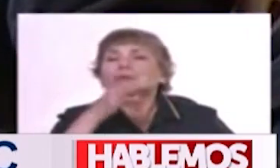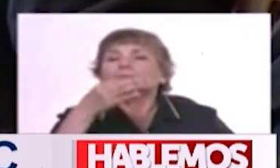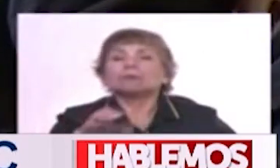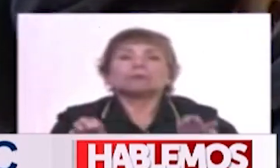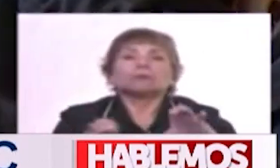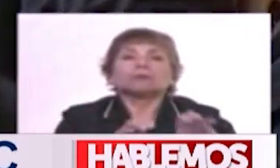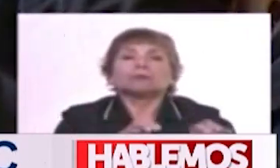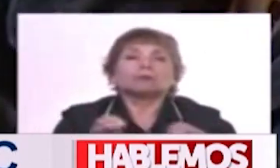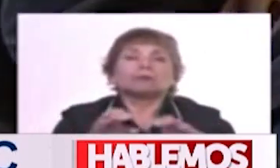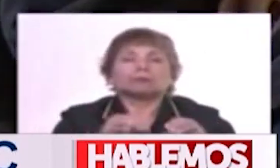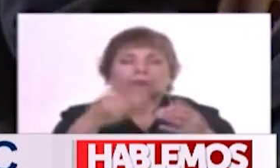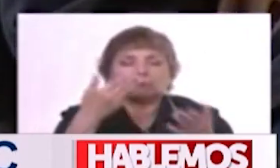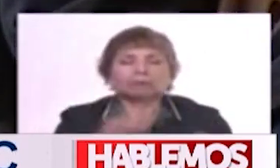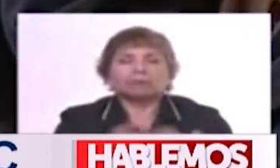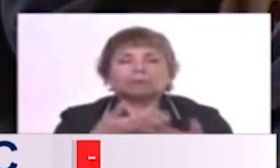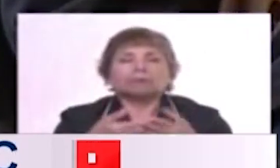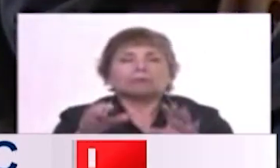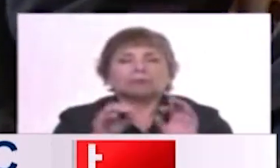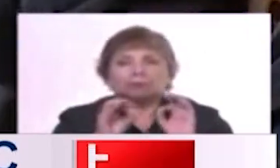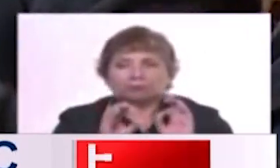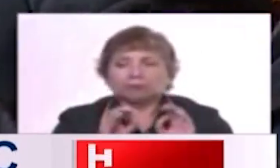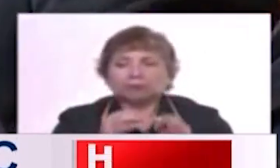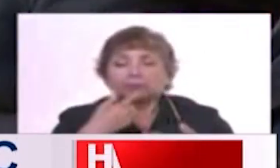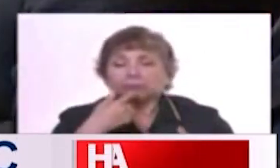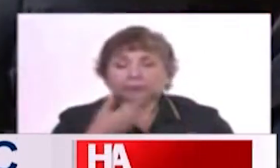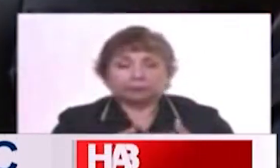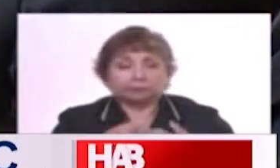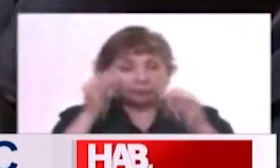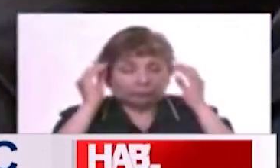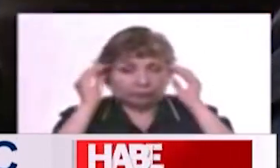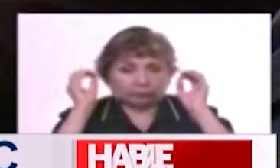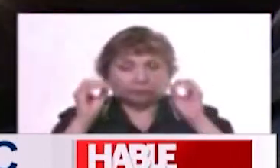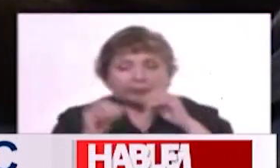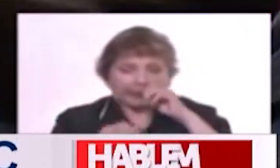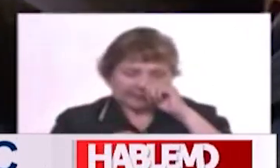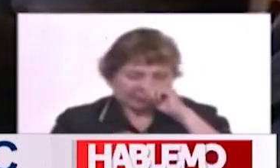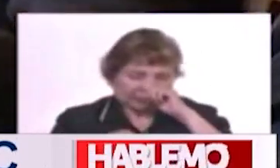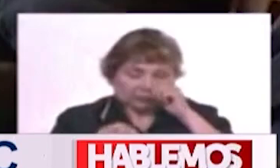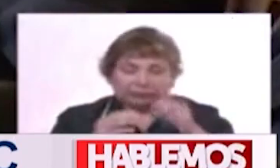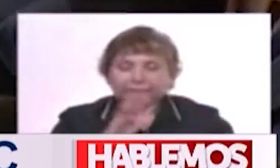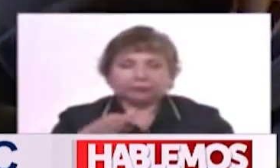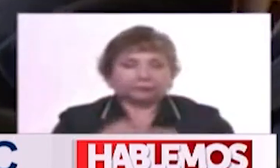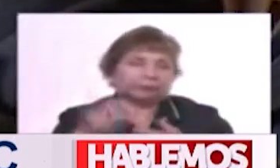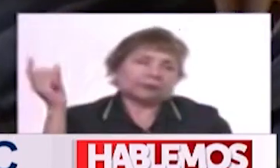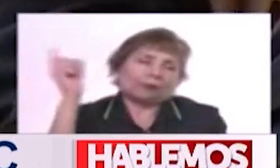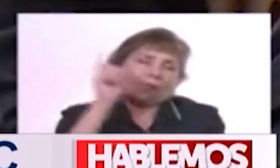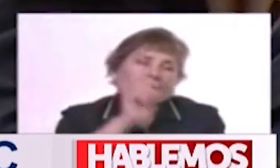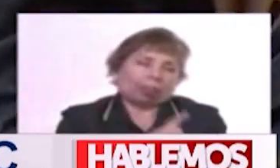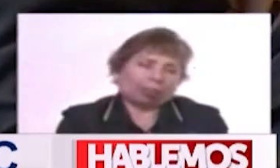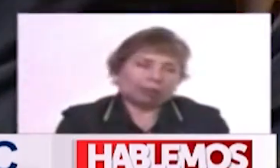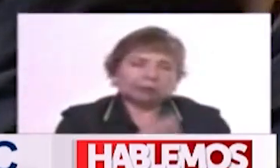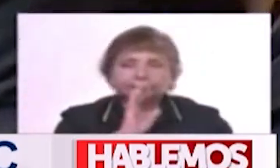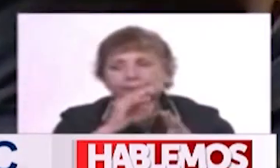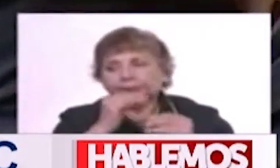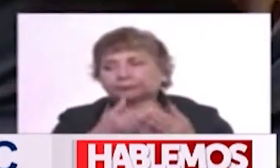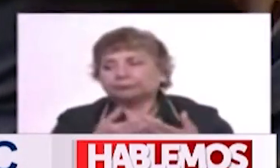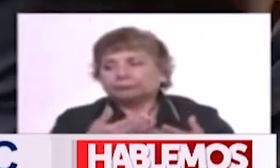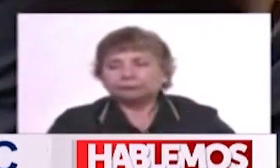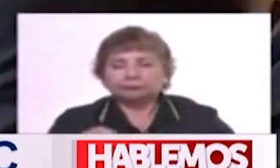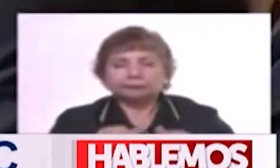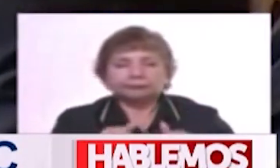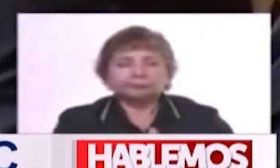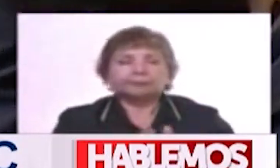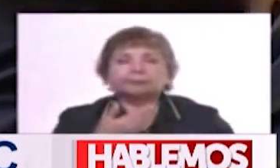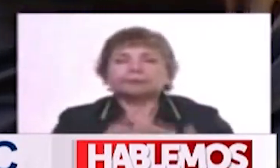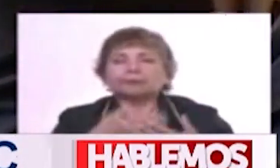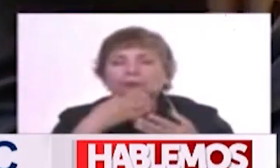hechos, de evidencias. Porque si es opiniones, nos tomamos todo el día. Y aquí se trata más